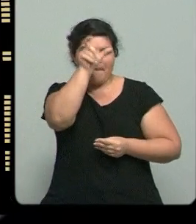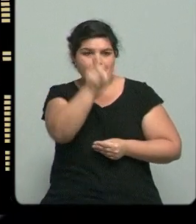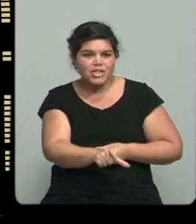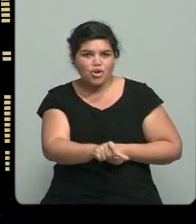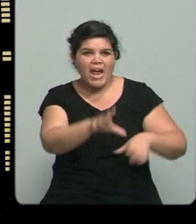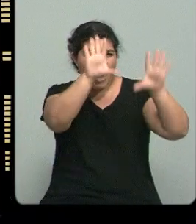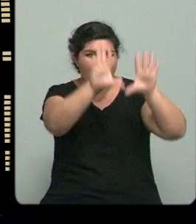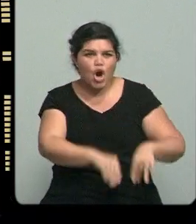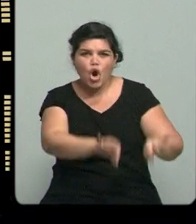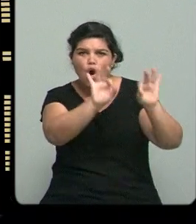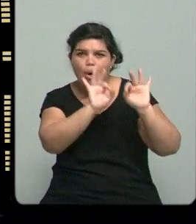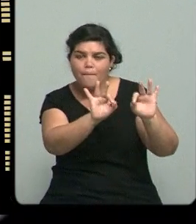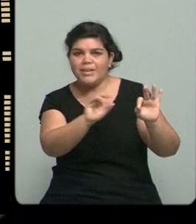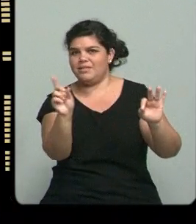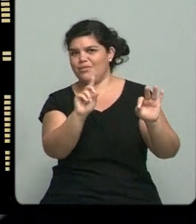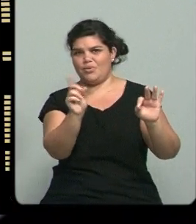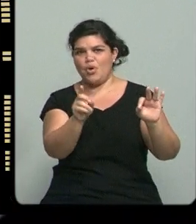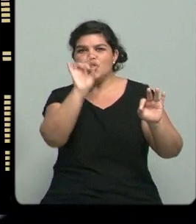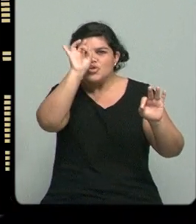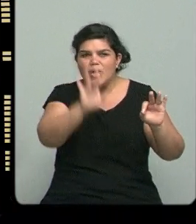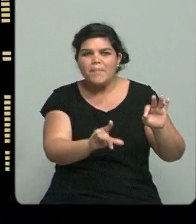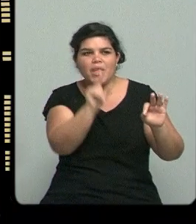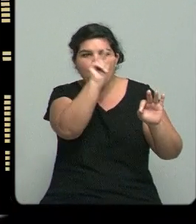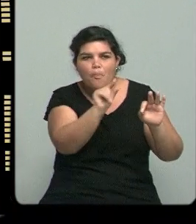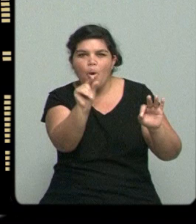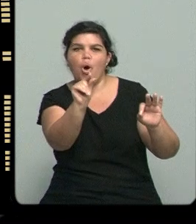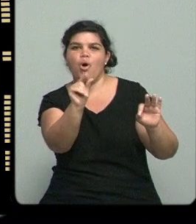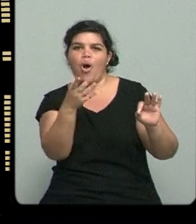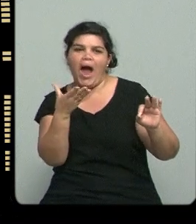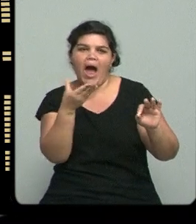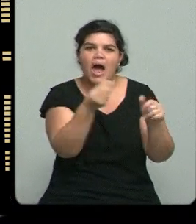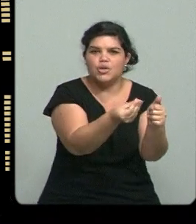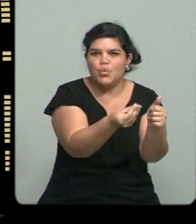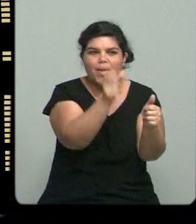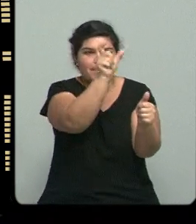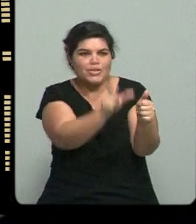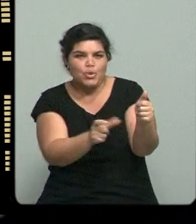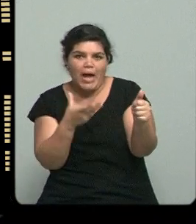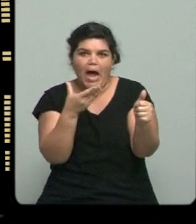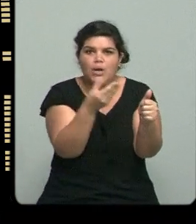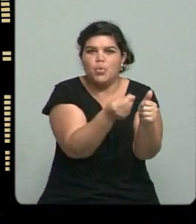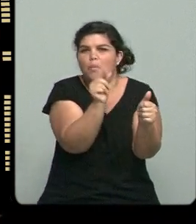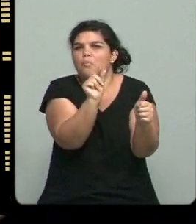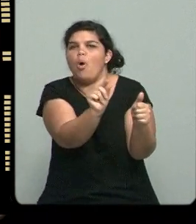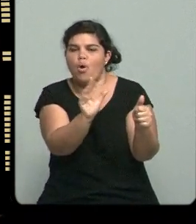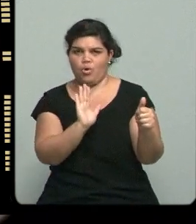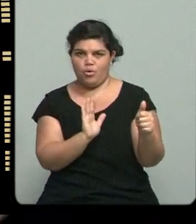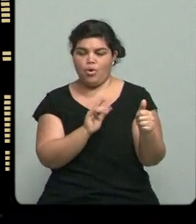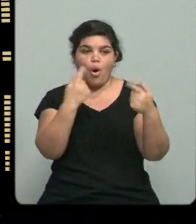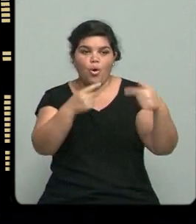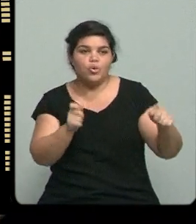persona y que precisa apoyos para realizar algunas de las actividades de su vida